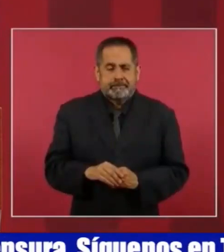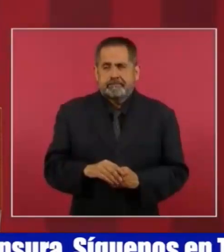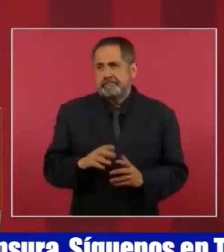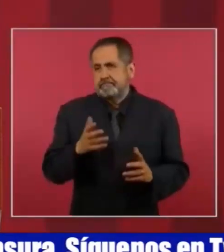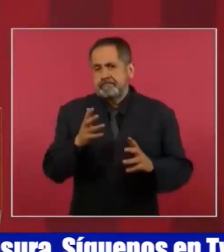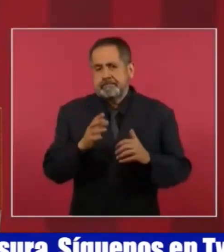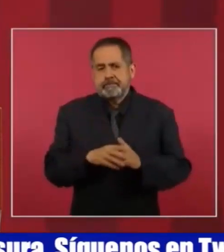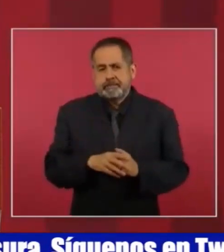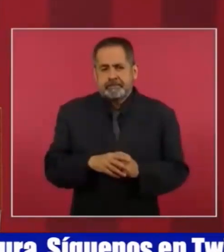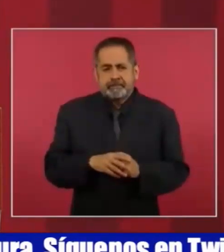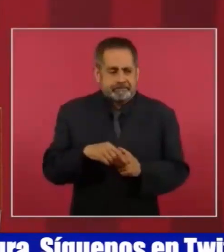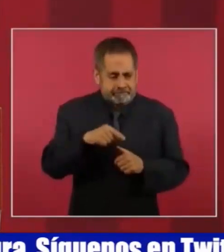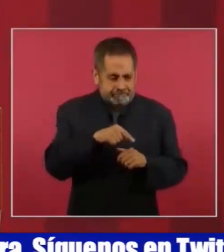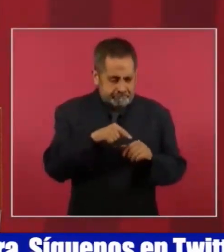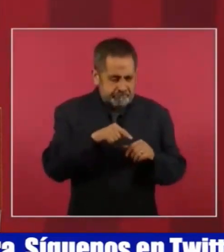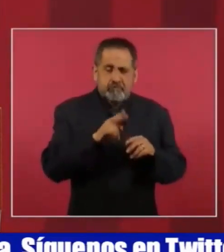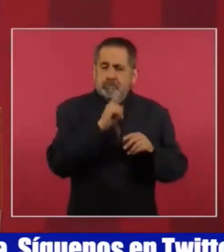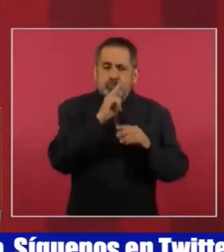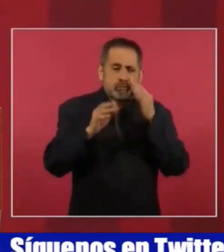de manera artificial,